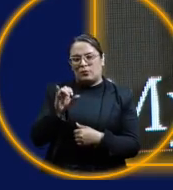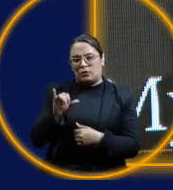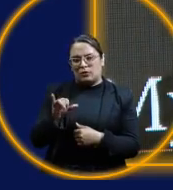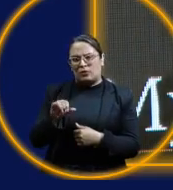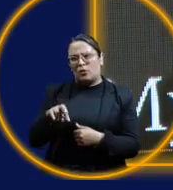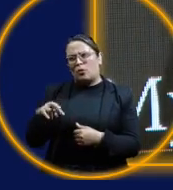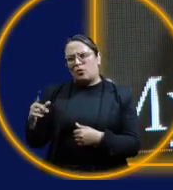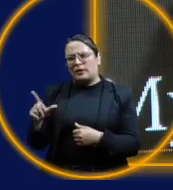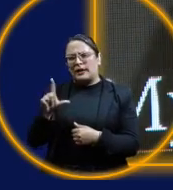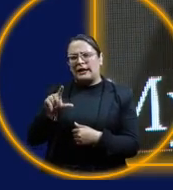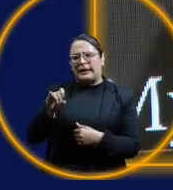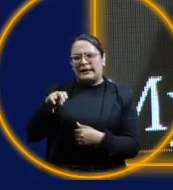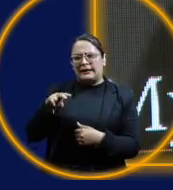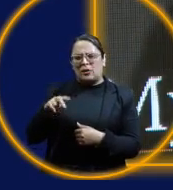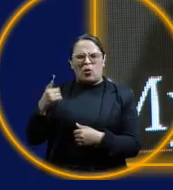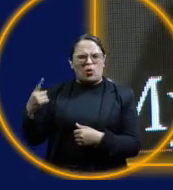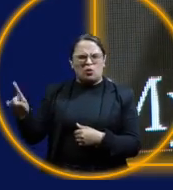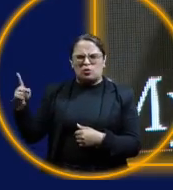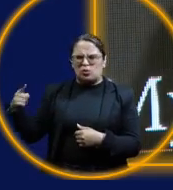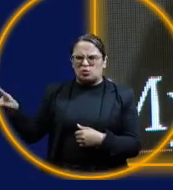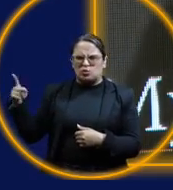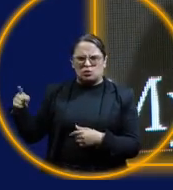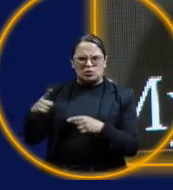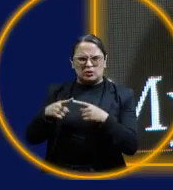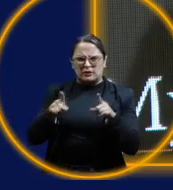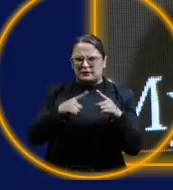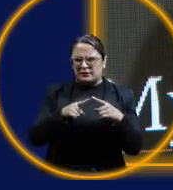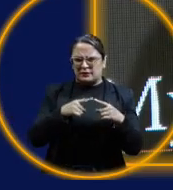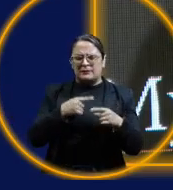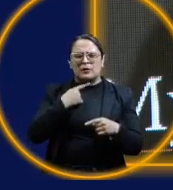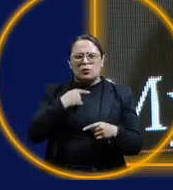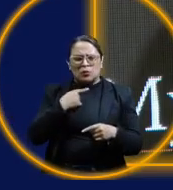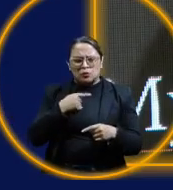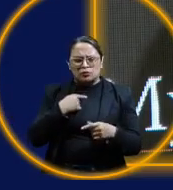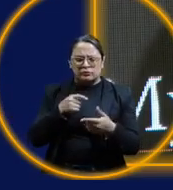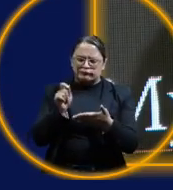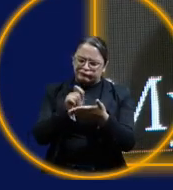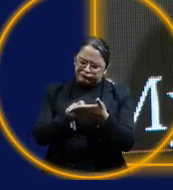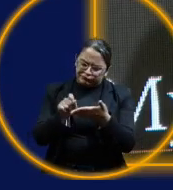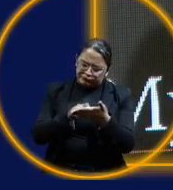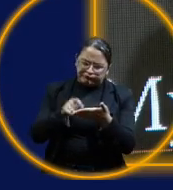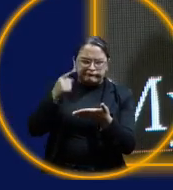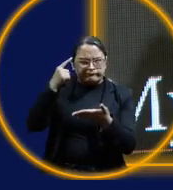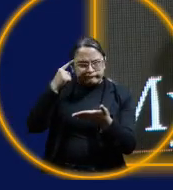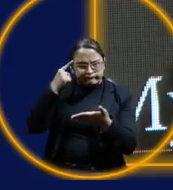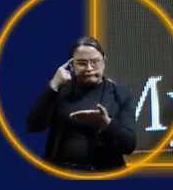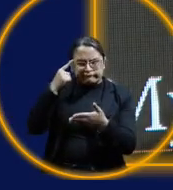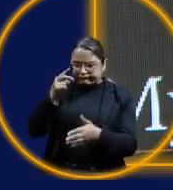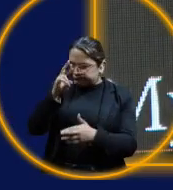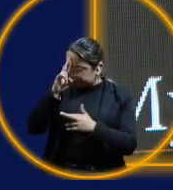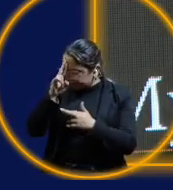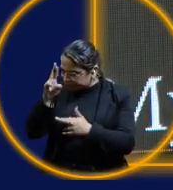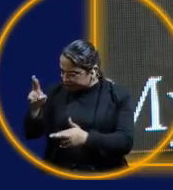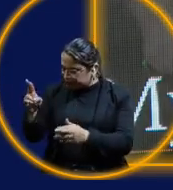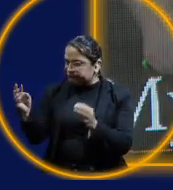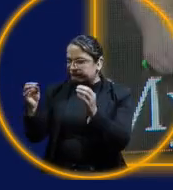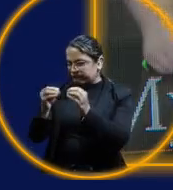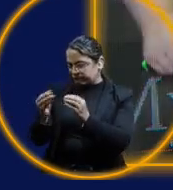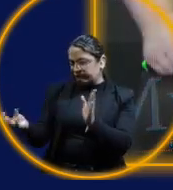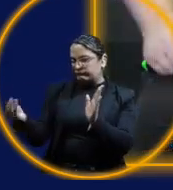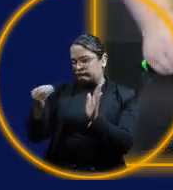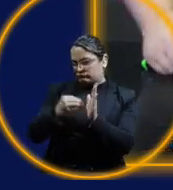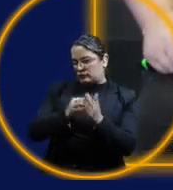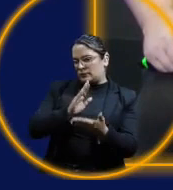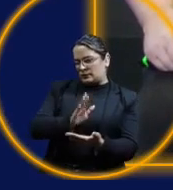artistas que son muy distintos y me encantan de hacer como pequeñas notas como de para honrarlos incluyendo lo de ellos En